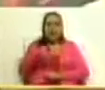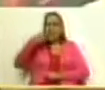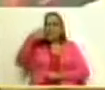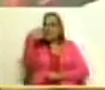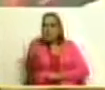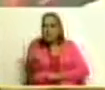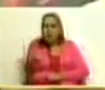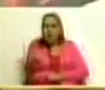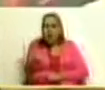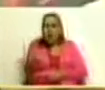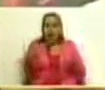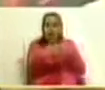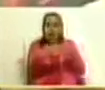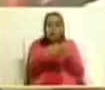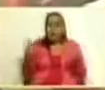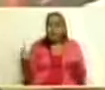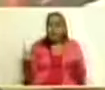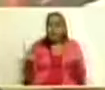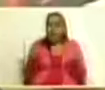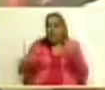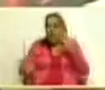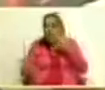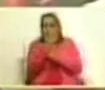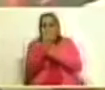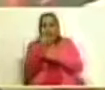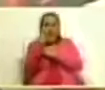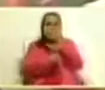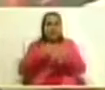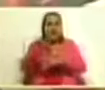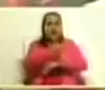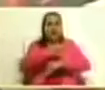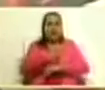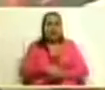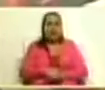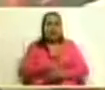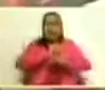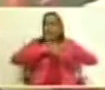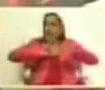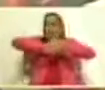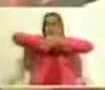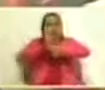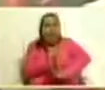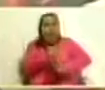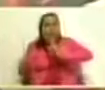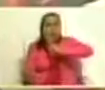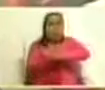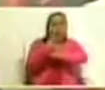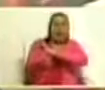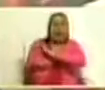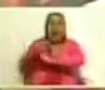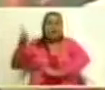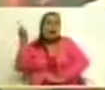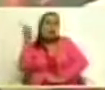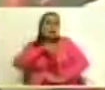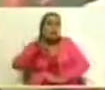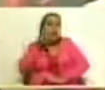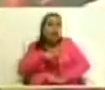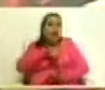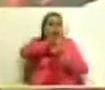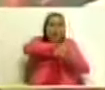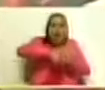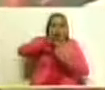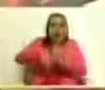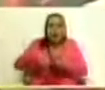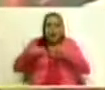diciéndole a los apellidos y a los traidores que nos gobernaban, basta ya de traiciones, de mentiras, de saqueo,